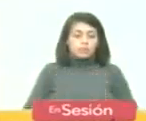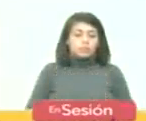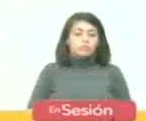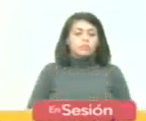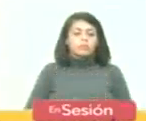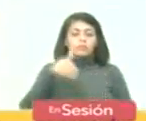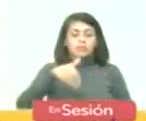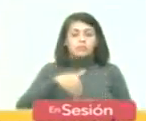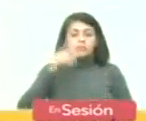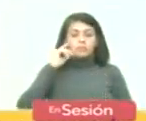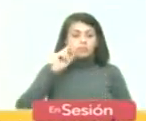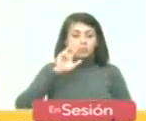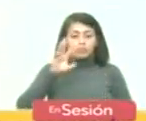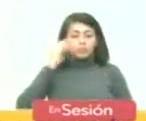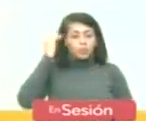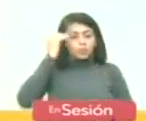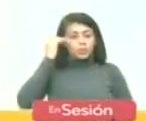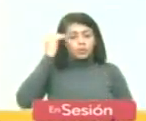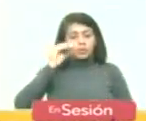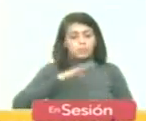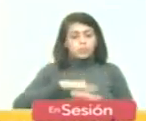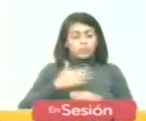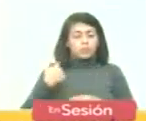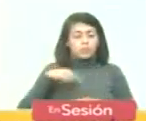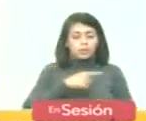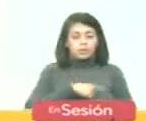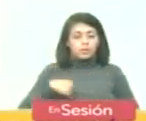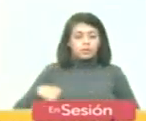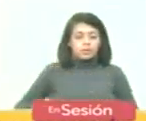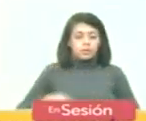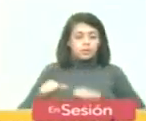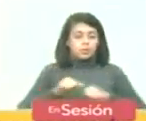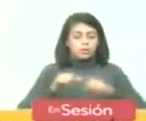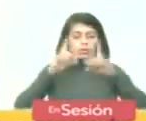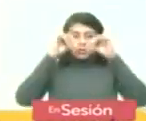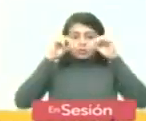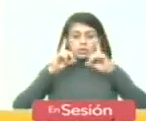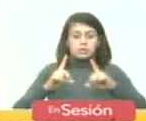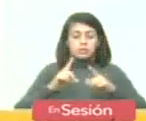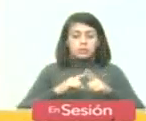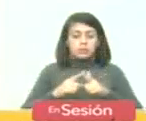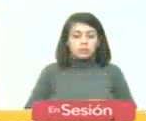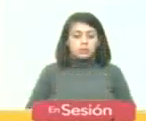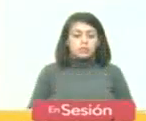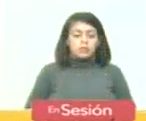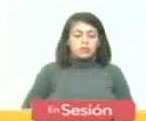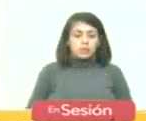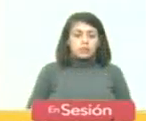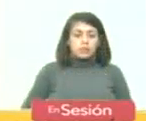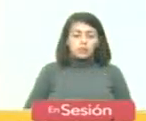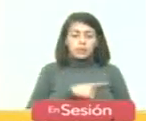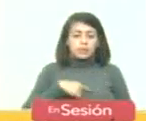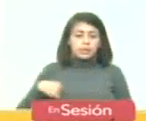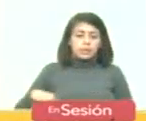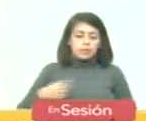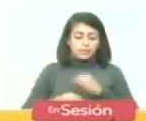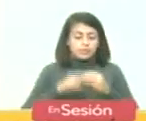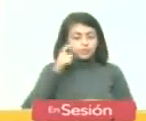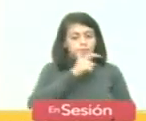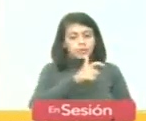sometemos a consideración, porque China tiene pleno derecho a su autodeterminación. China tiene pleno derecho a ejercer